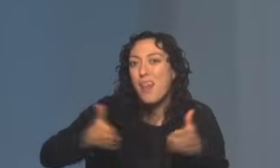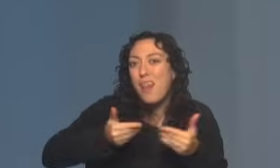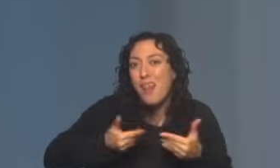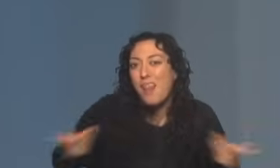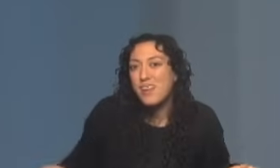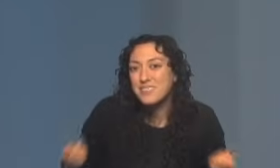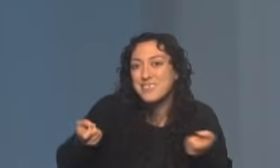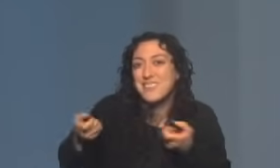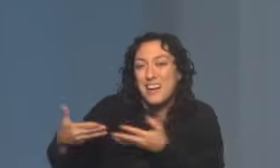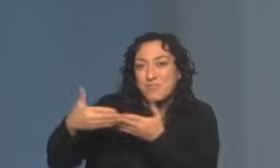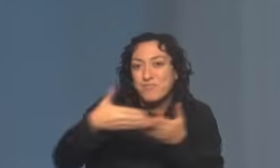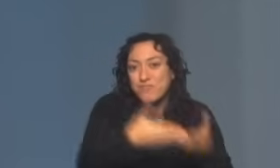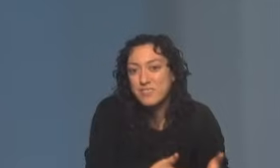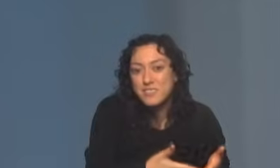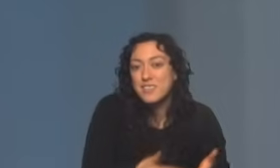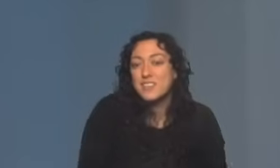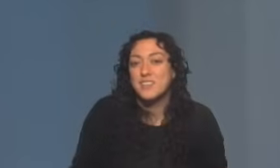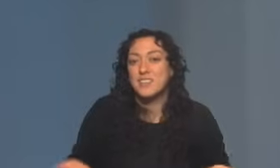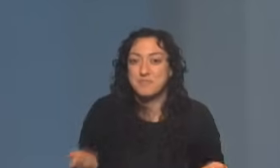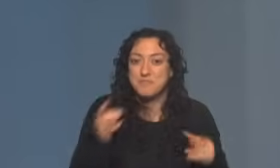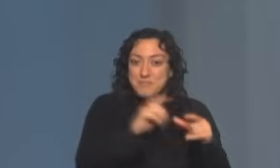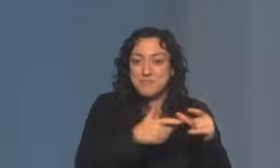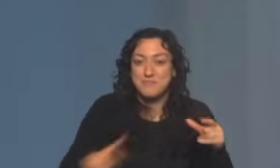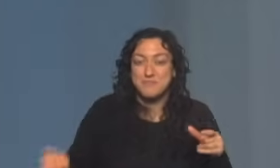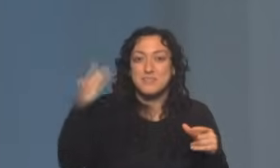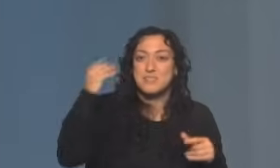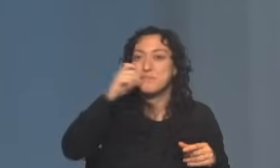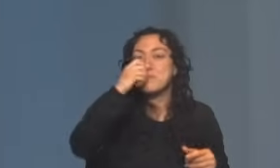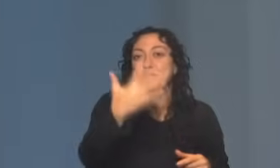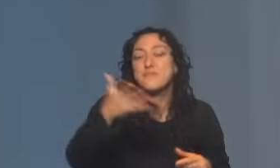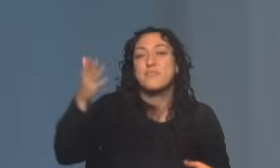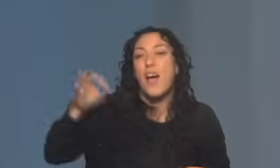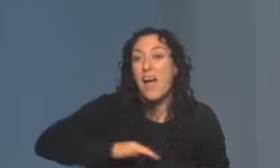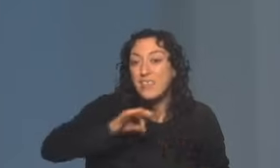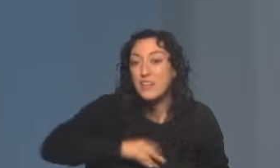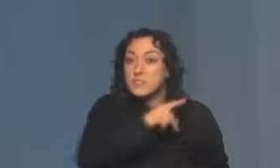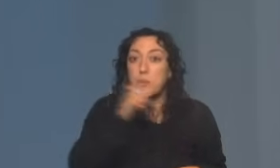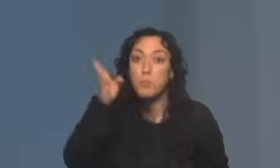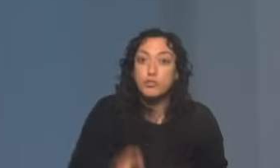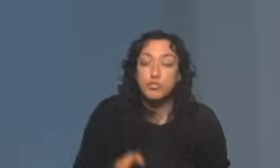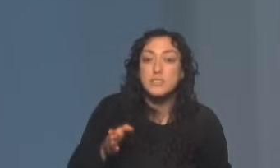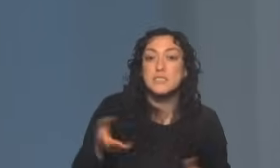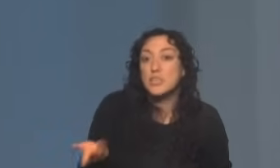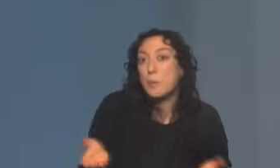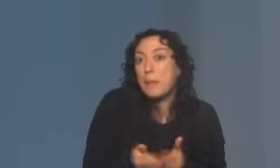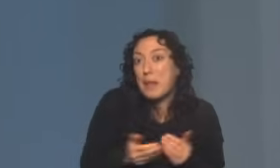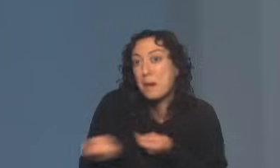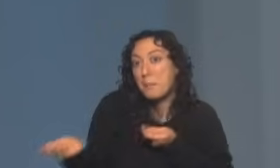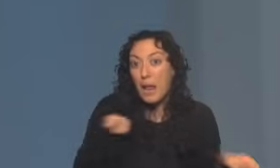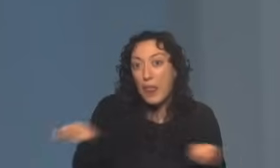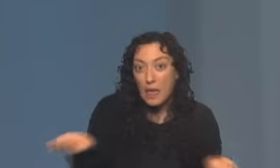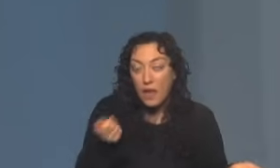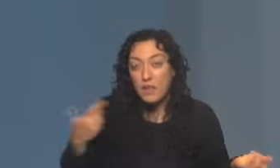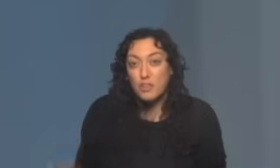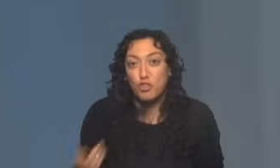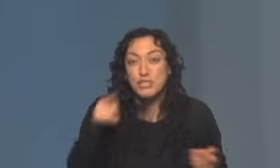Canal de Panamá, como bien decía el informe, desde hace 25 años es controlado totalmente por el Estado panameño. Por lo tanto, ahí